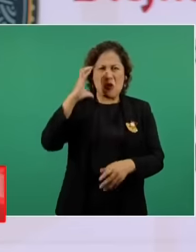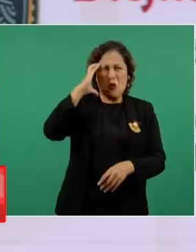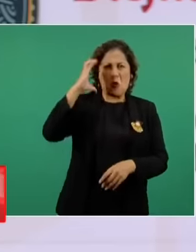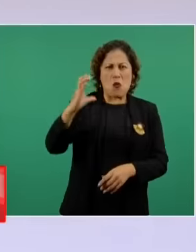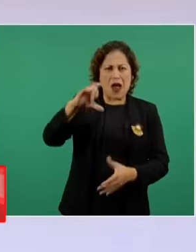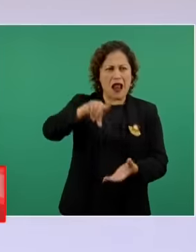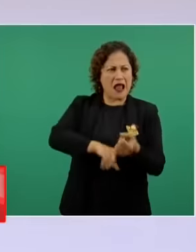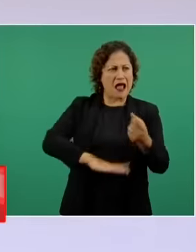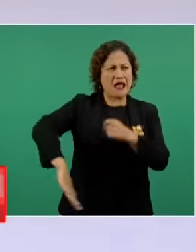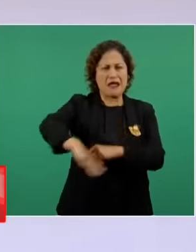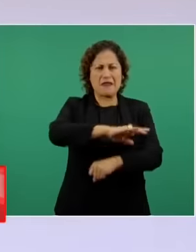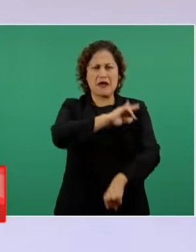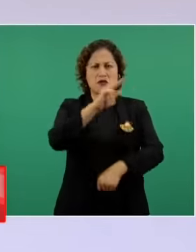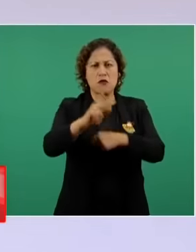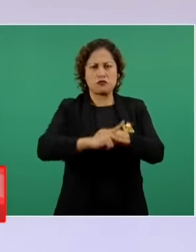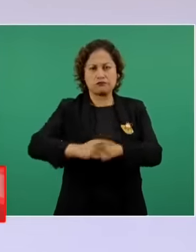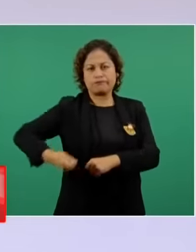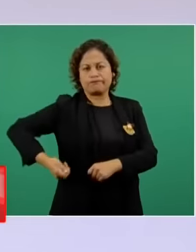pachá,